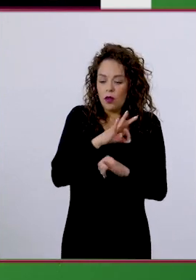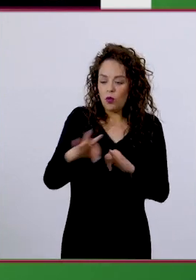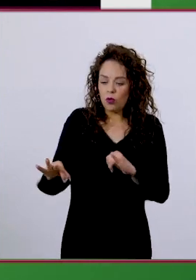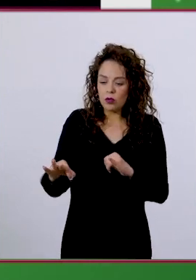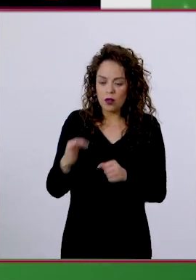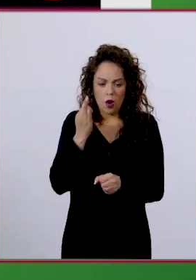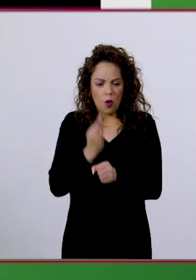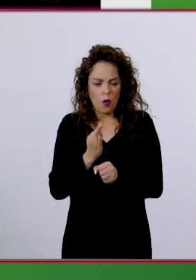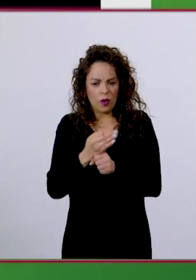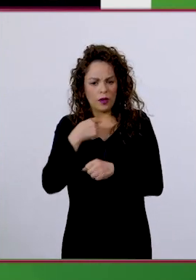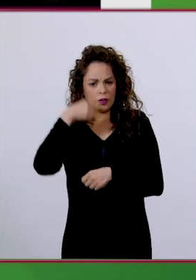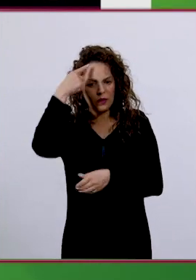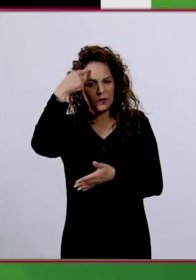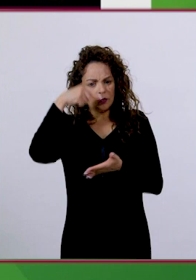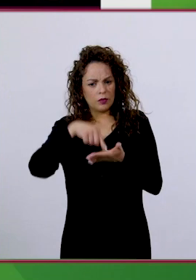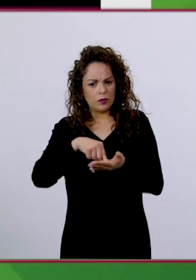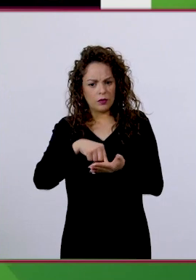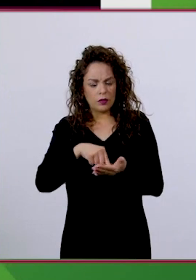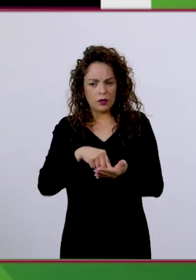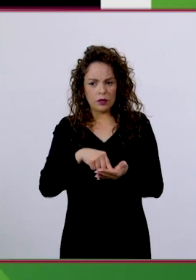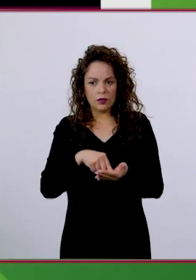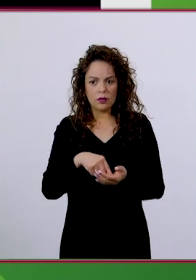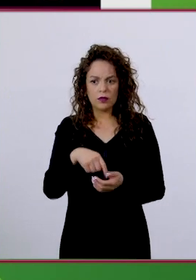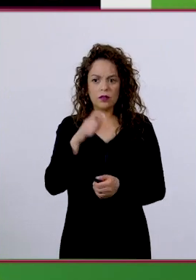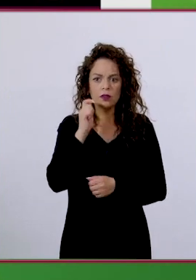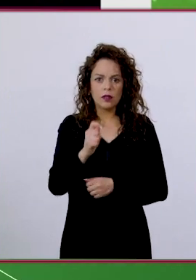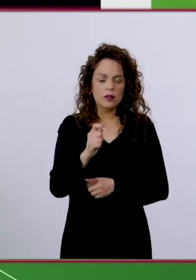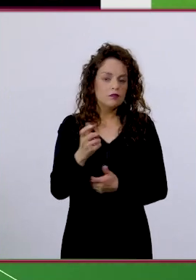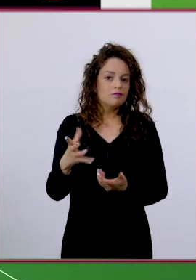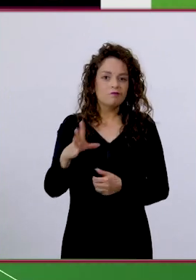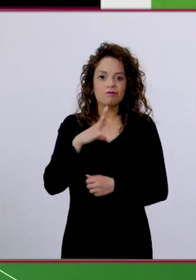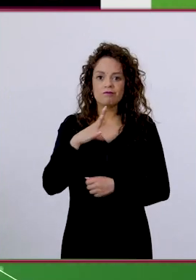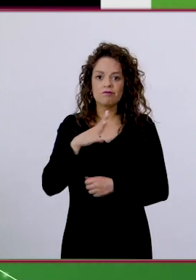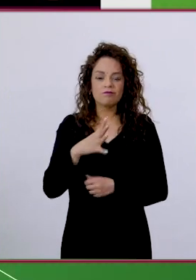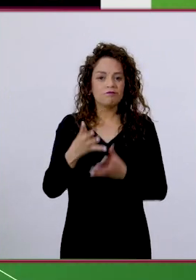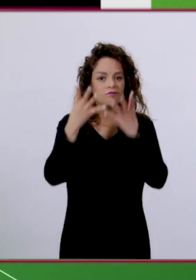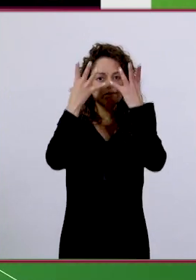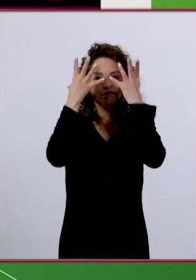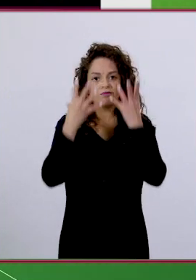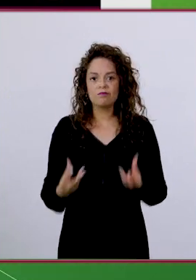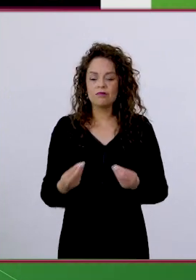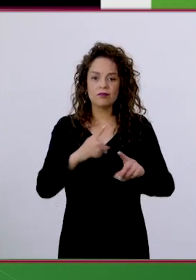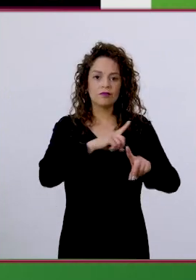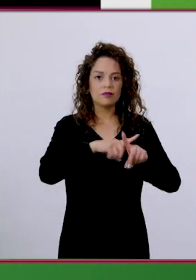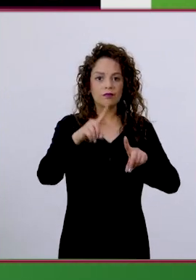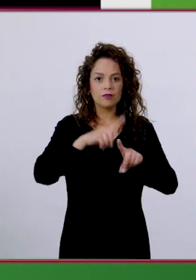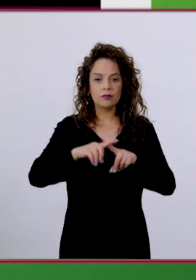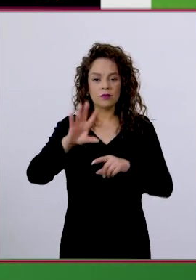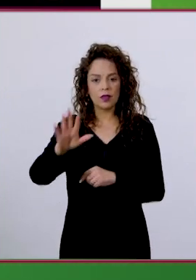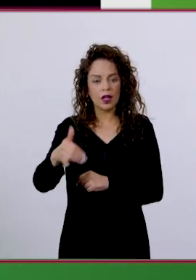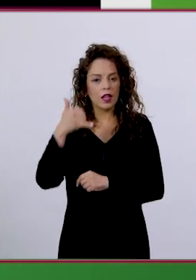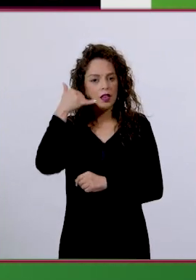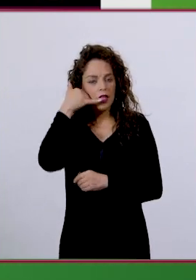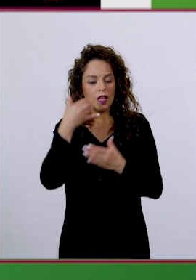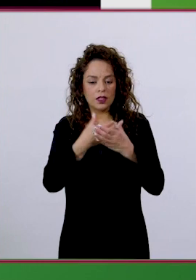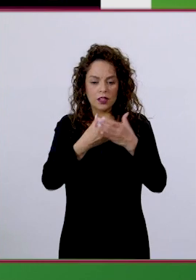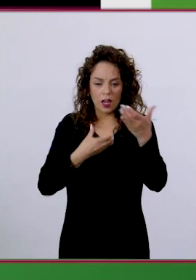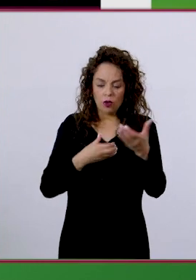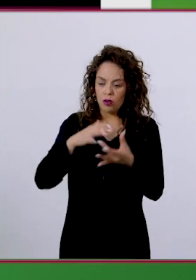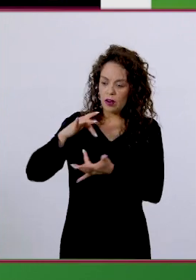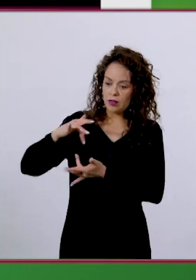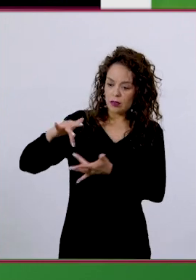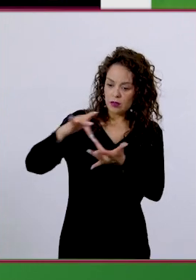que estamos en una situación actual que tenemos muchísimas cosas, ¿no? O sea, tenemos celular, tenemos redes sociales,